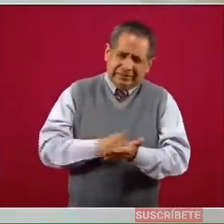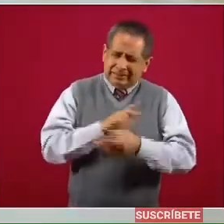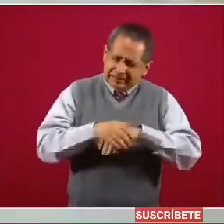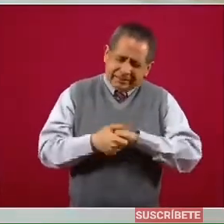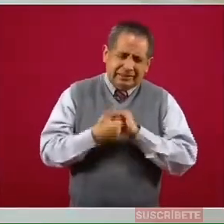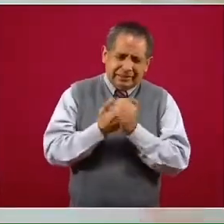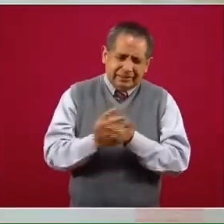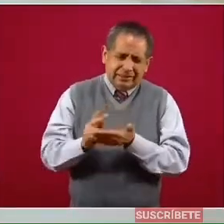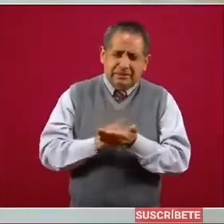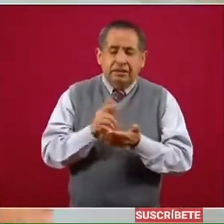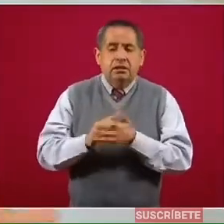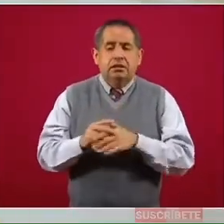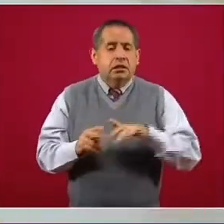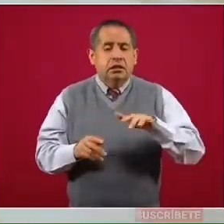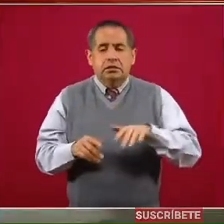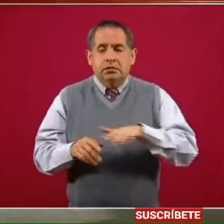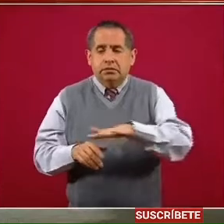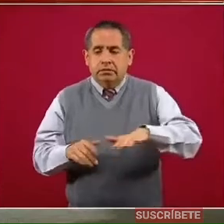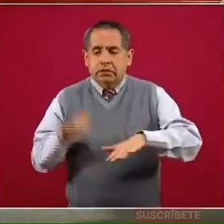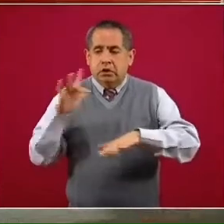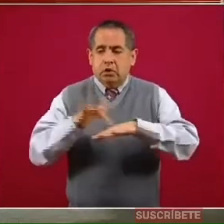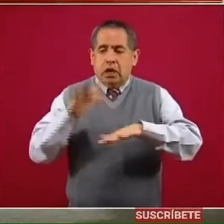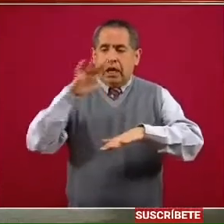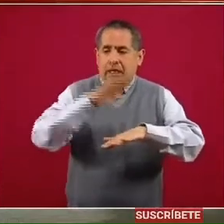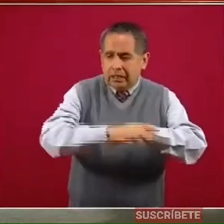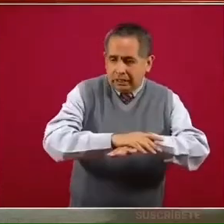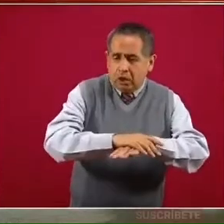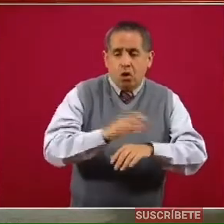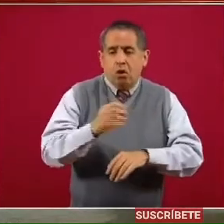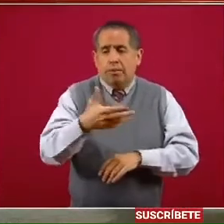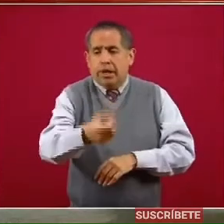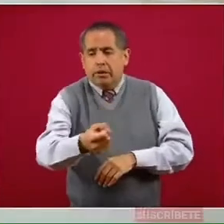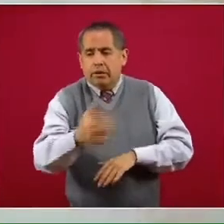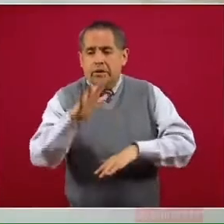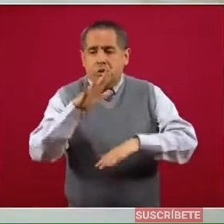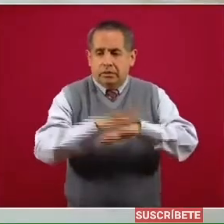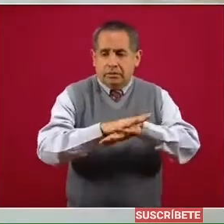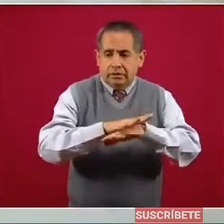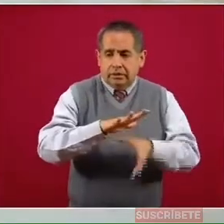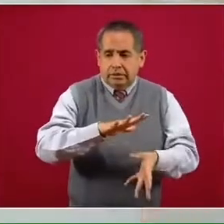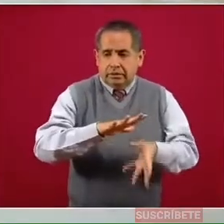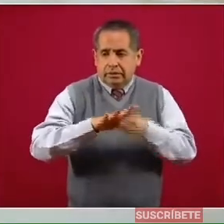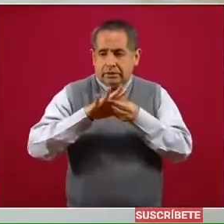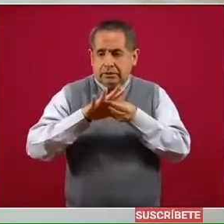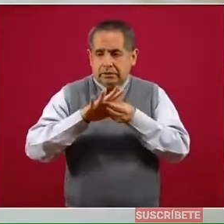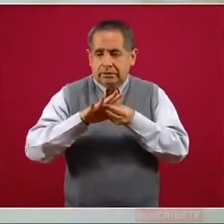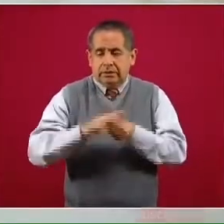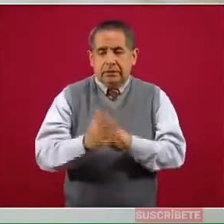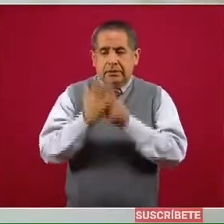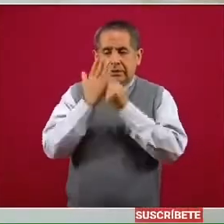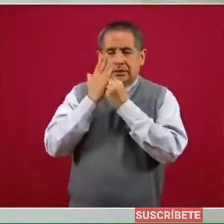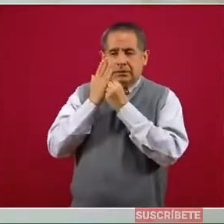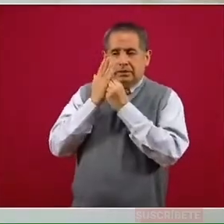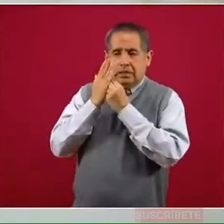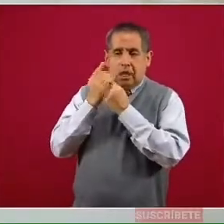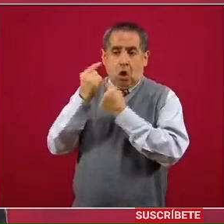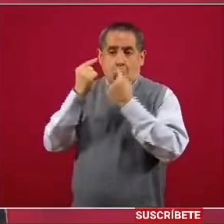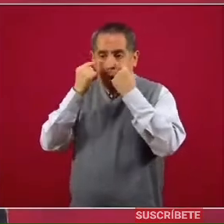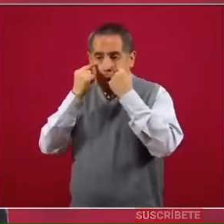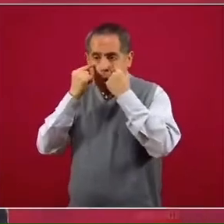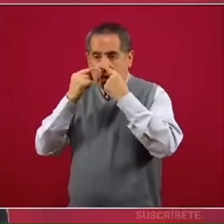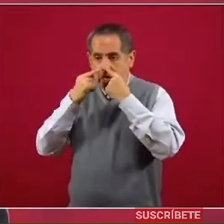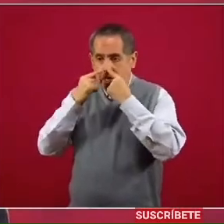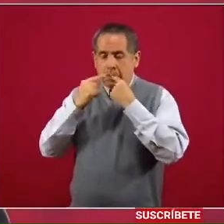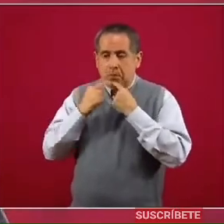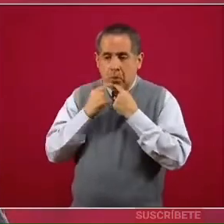manos a partir de superficies o a partir de la mano de otra persona esas partículas de virus y llevarlas a ojos,